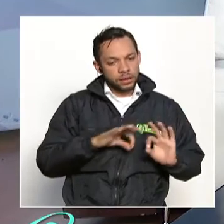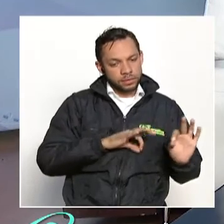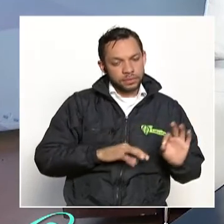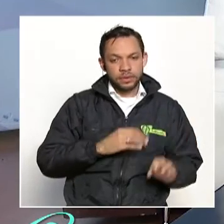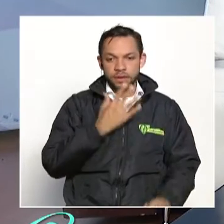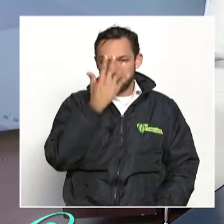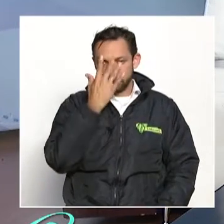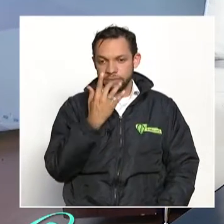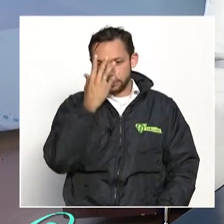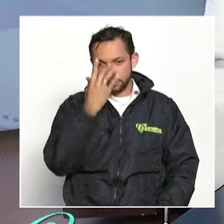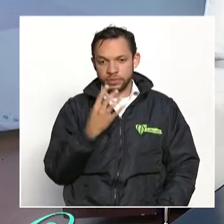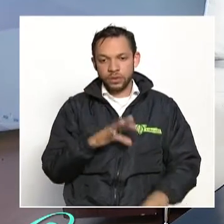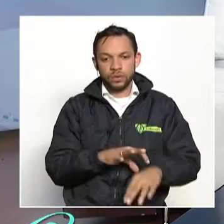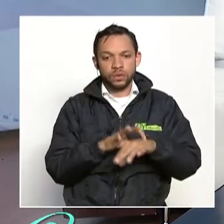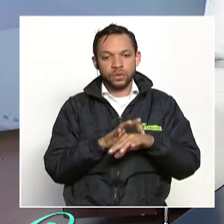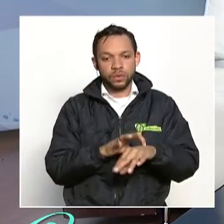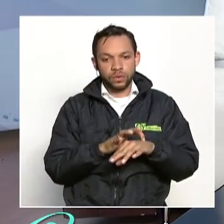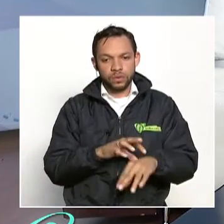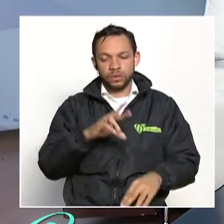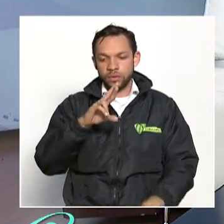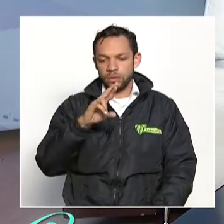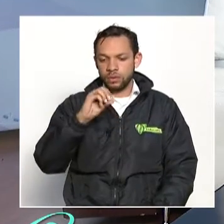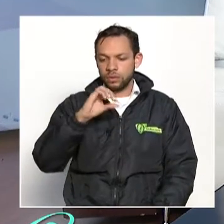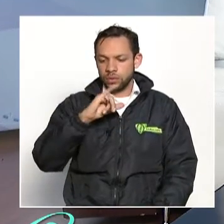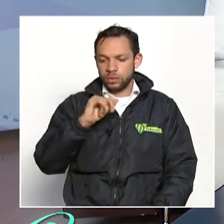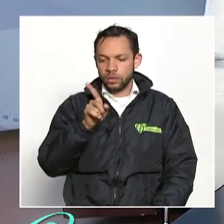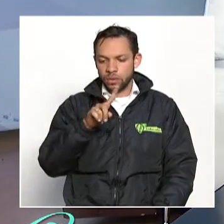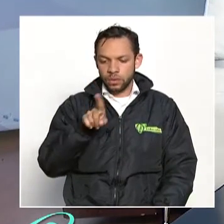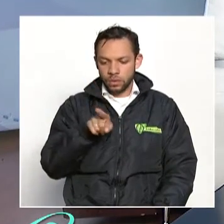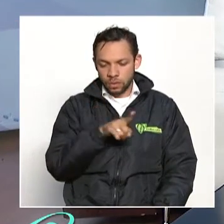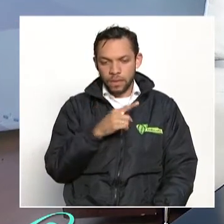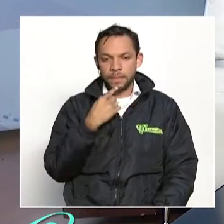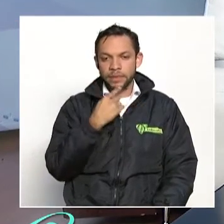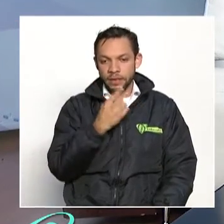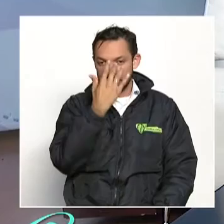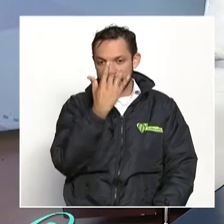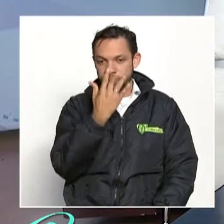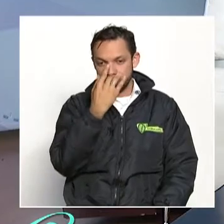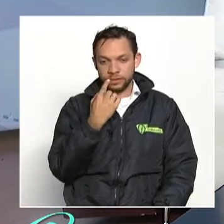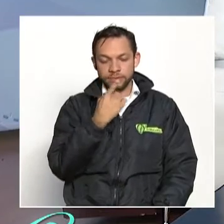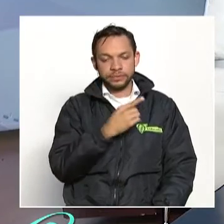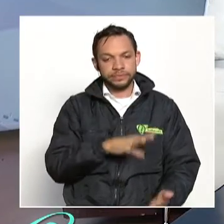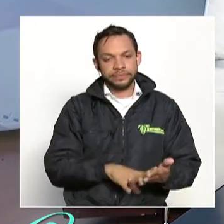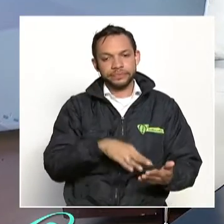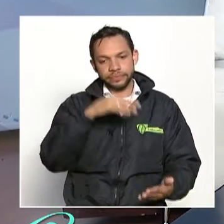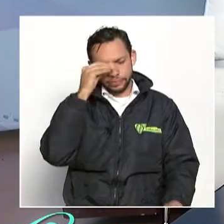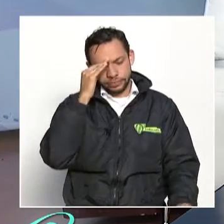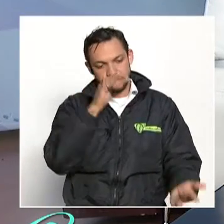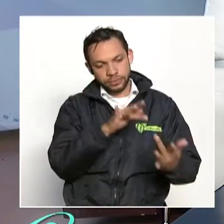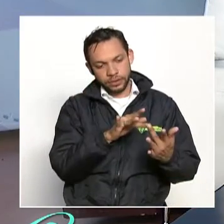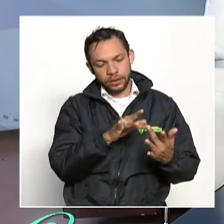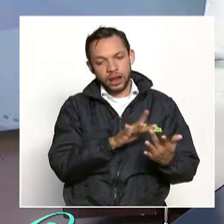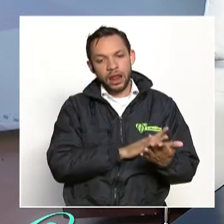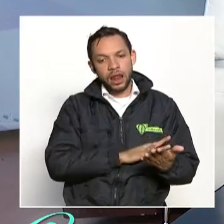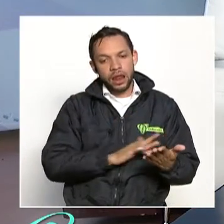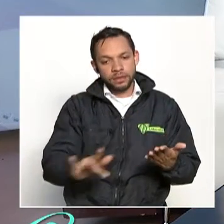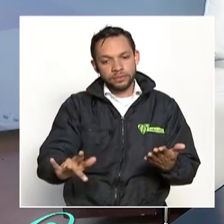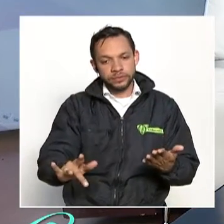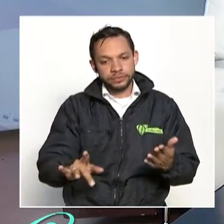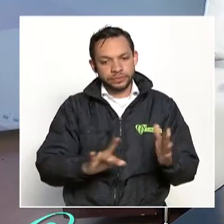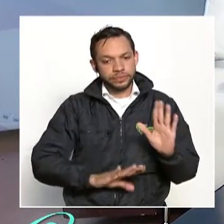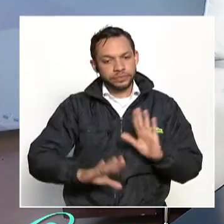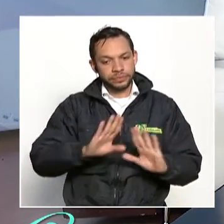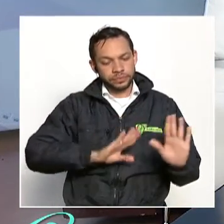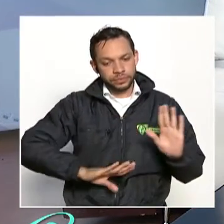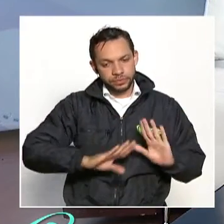Facebook buscando medicamentos Dr. Rojas, y que muchas personas se le han hecho como limpieza hepática, sino que cuando hablamos del tratamiento de los 6 días ya es